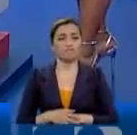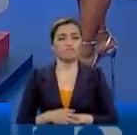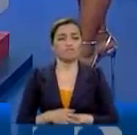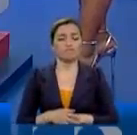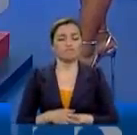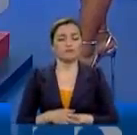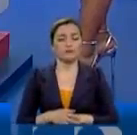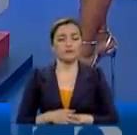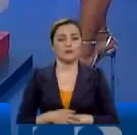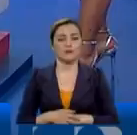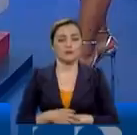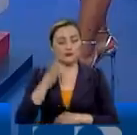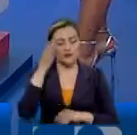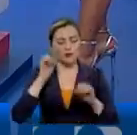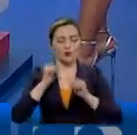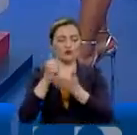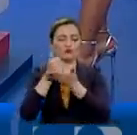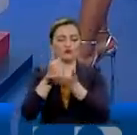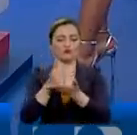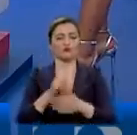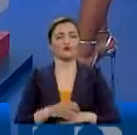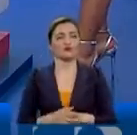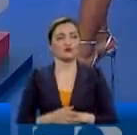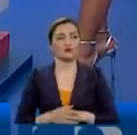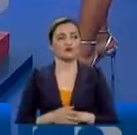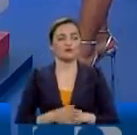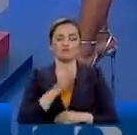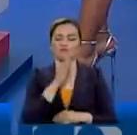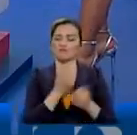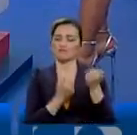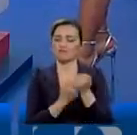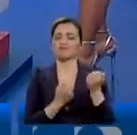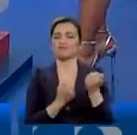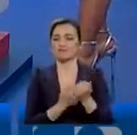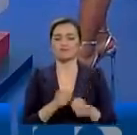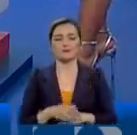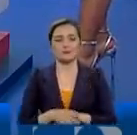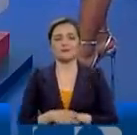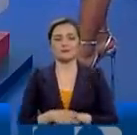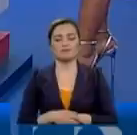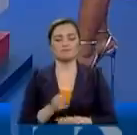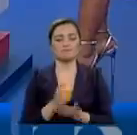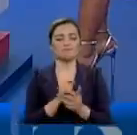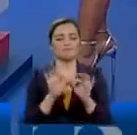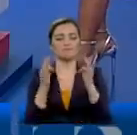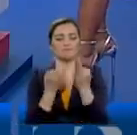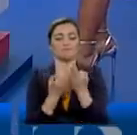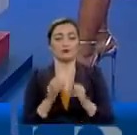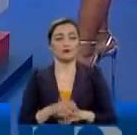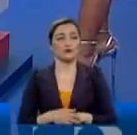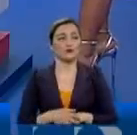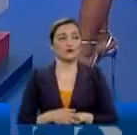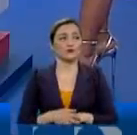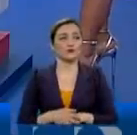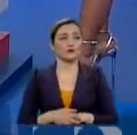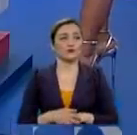la excepción, sabemos que podemos contar con su ayuda. Que siempre tenemos una mano amiga que la extiende justamente para ayudar a estas familias. ¿Qué pasó, por ejemplo,